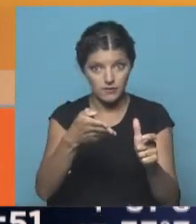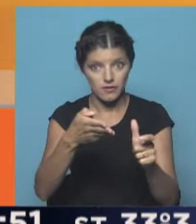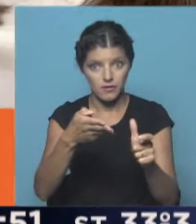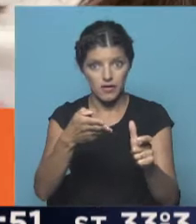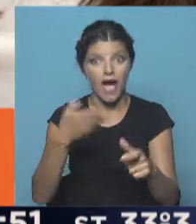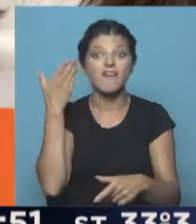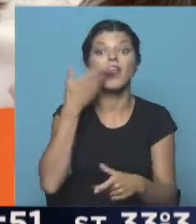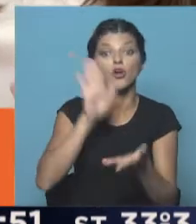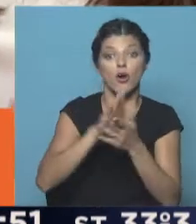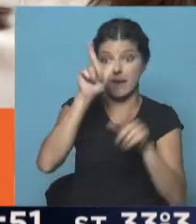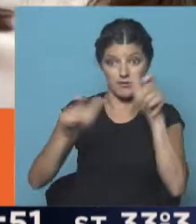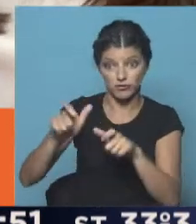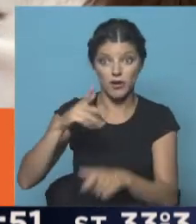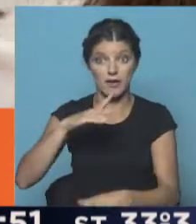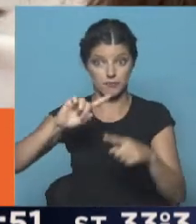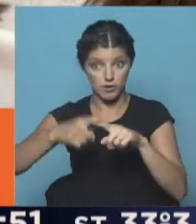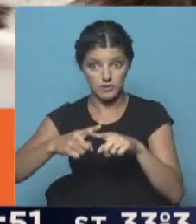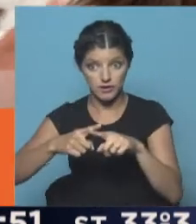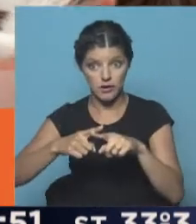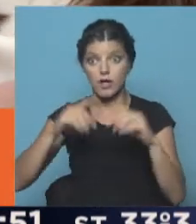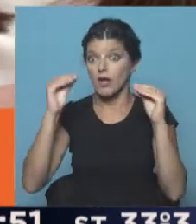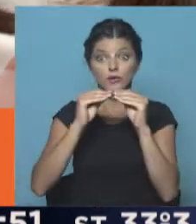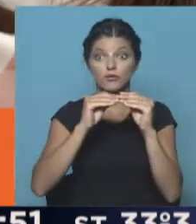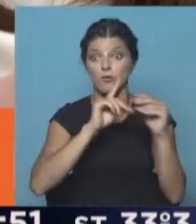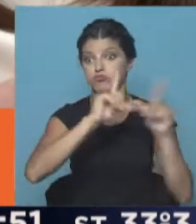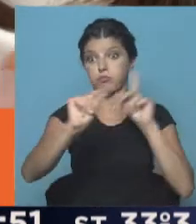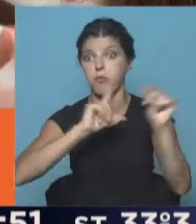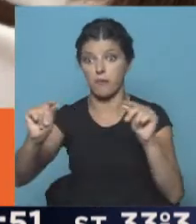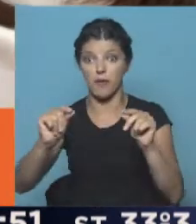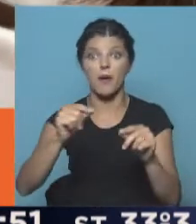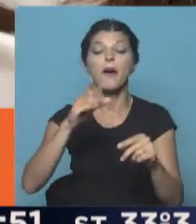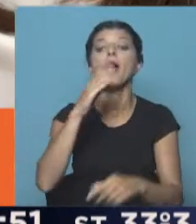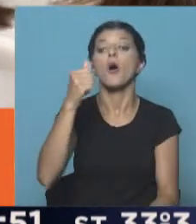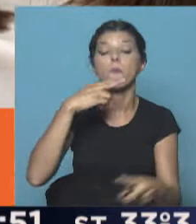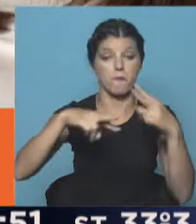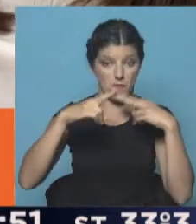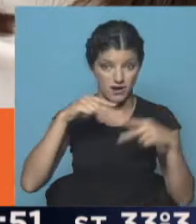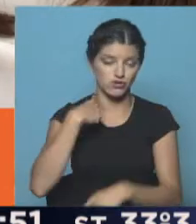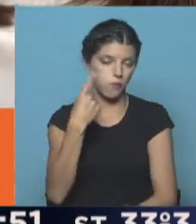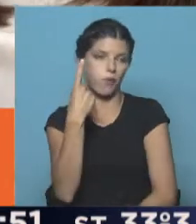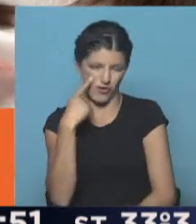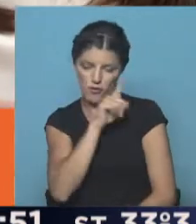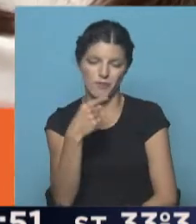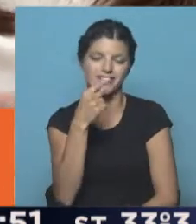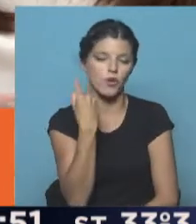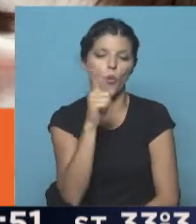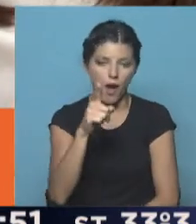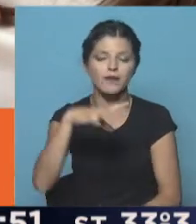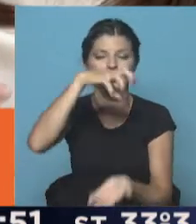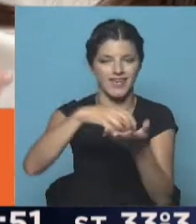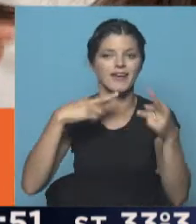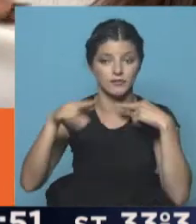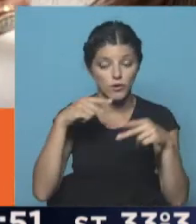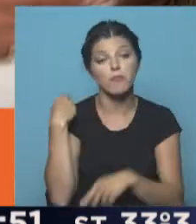militancia, sus colegas se van. Y se van a un restaurante. Conozco restaurantes, no daré el nombre, pero se van a sesionar